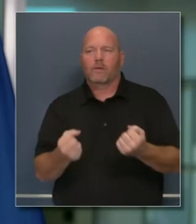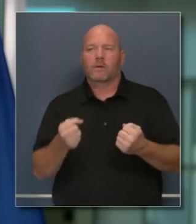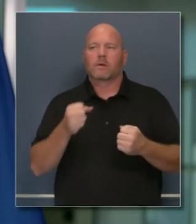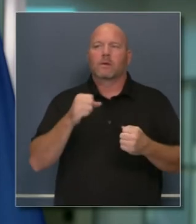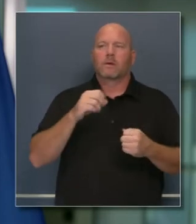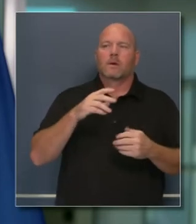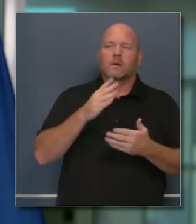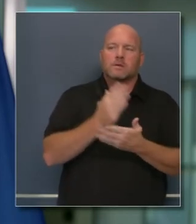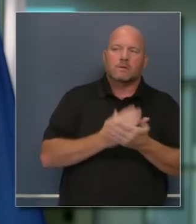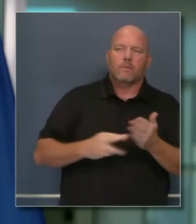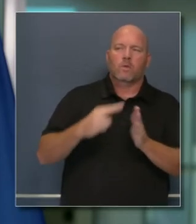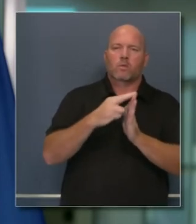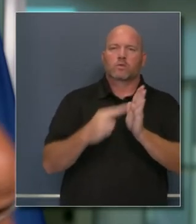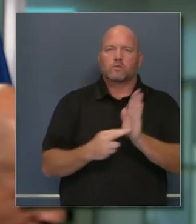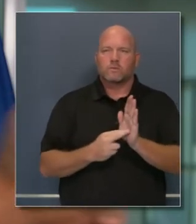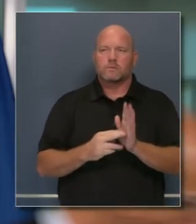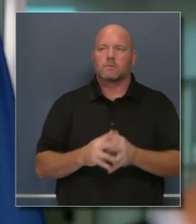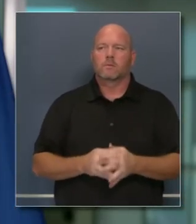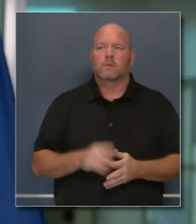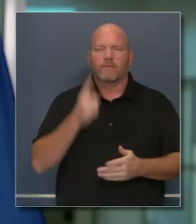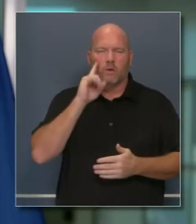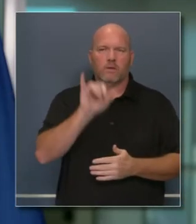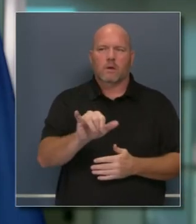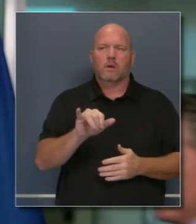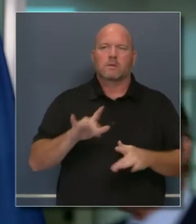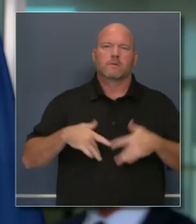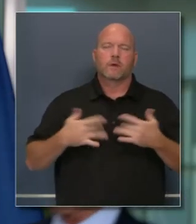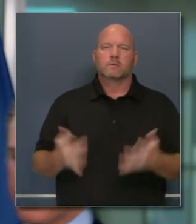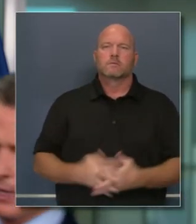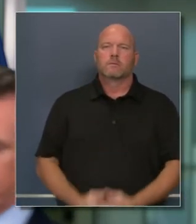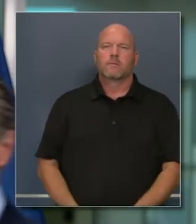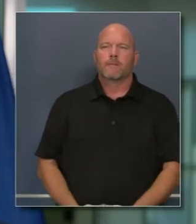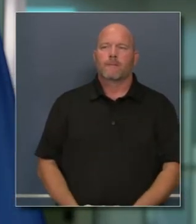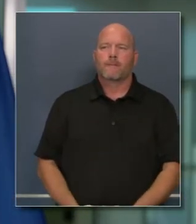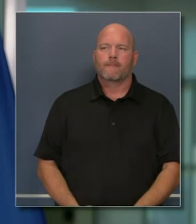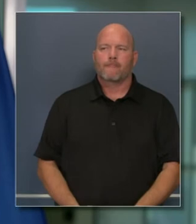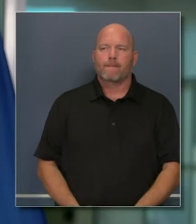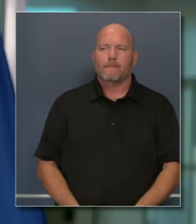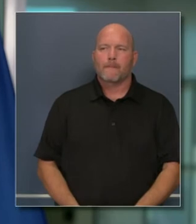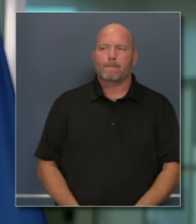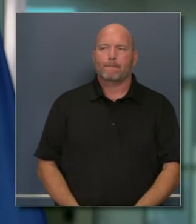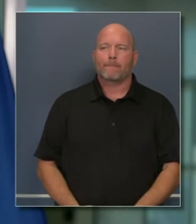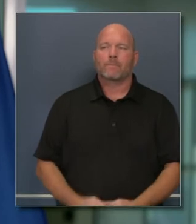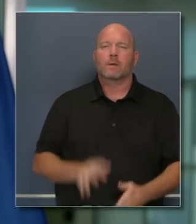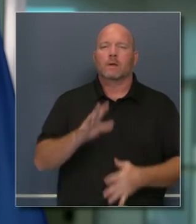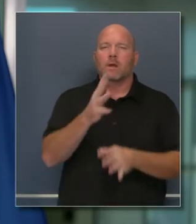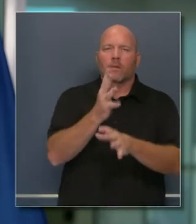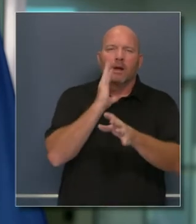locales para que emitan pautas similares para este tipo de eventos próximos.